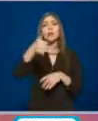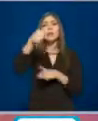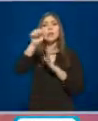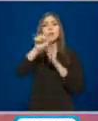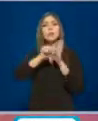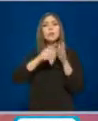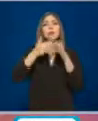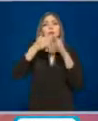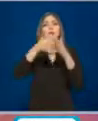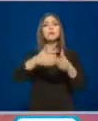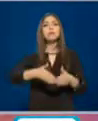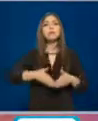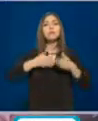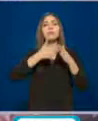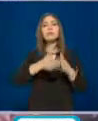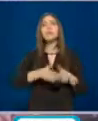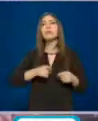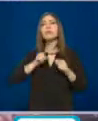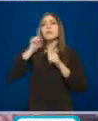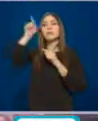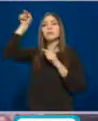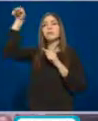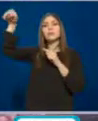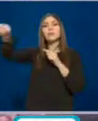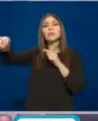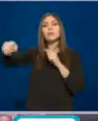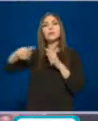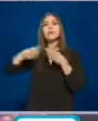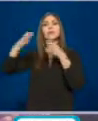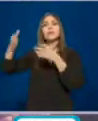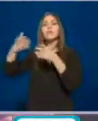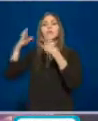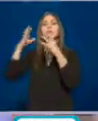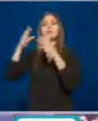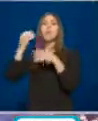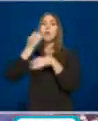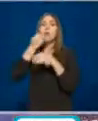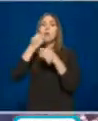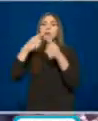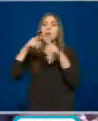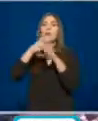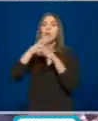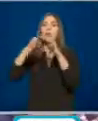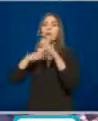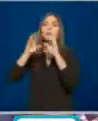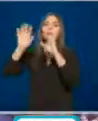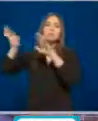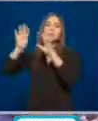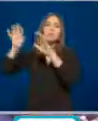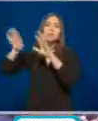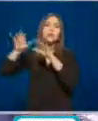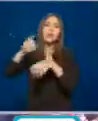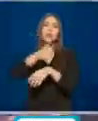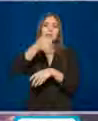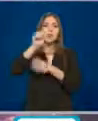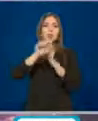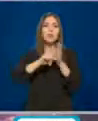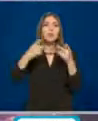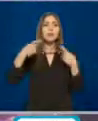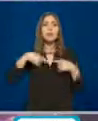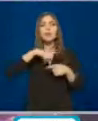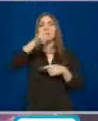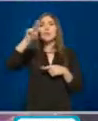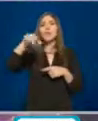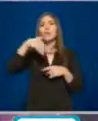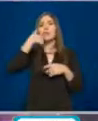les lleva provisiones a los descendientes de los amotinados del Bounty. Y ahí es donde tú decías, Sí. ahora, como nadie quiere vivir en esa isla, Imagínate, hay